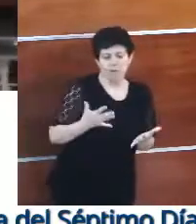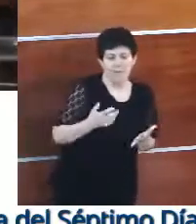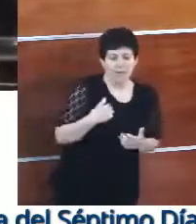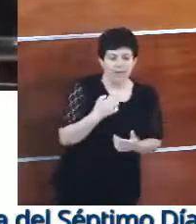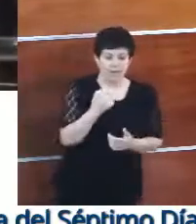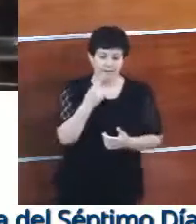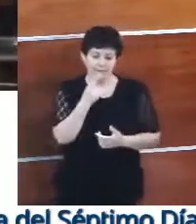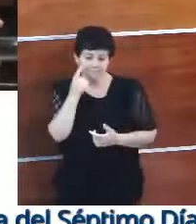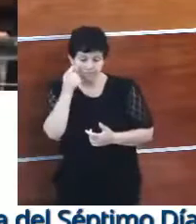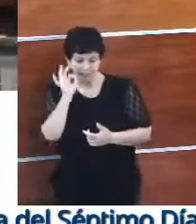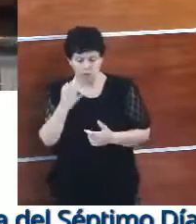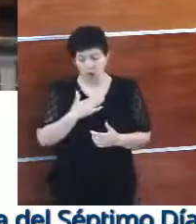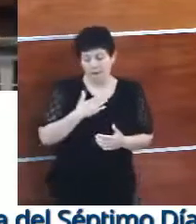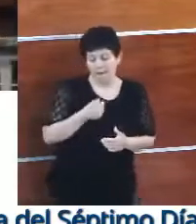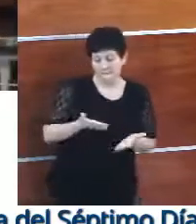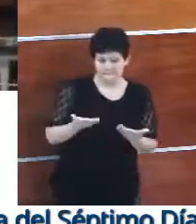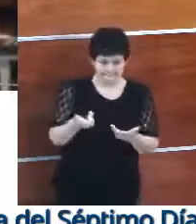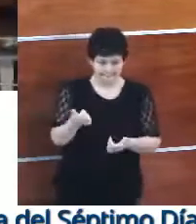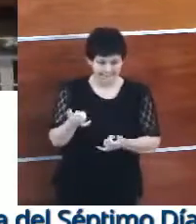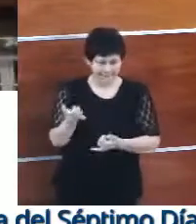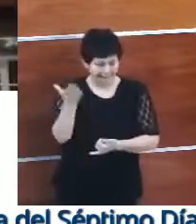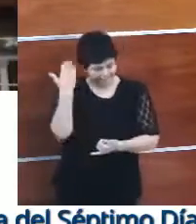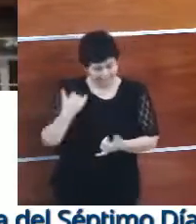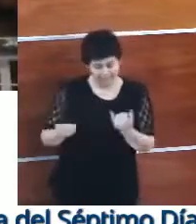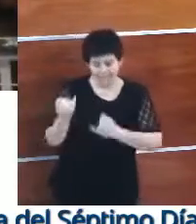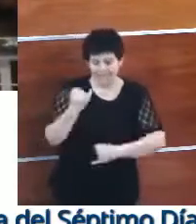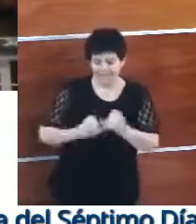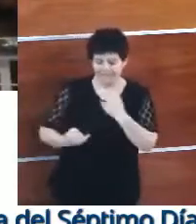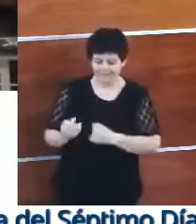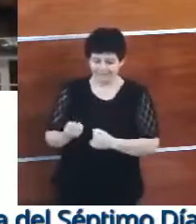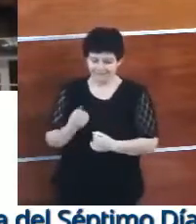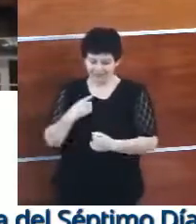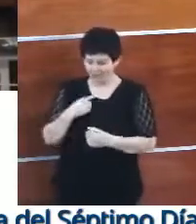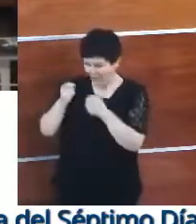decía, yo te voy a ir a visitar. Pero eso no me decías.